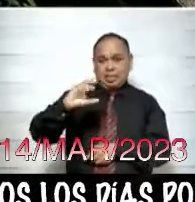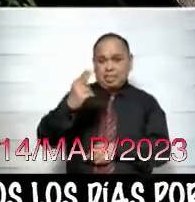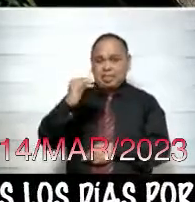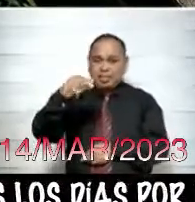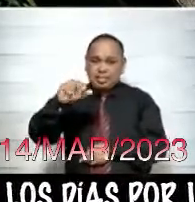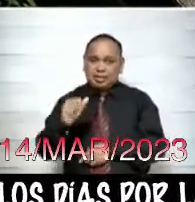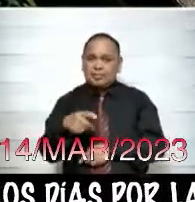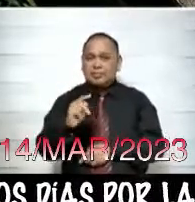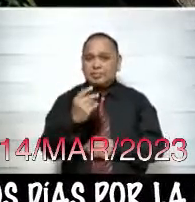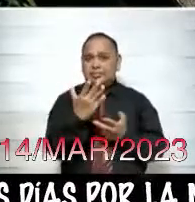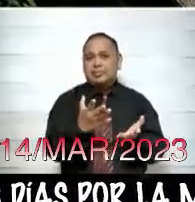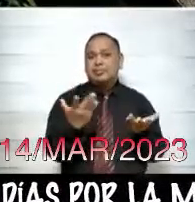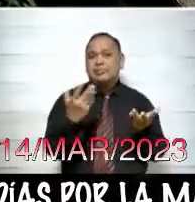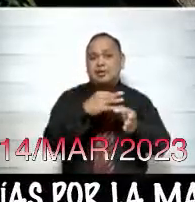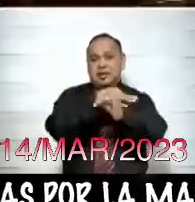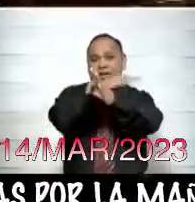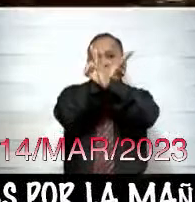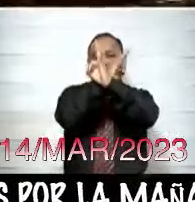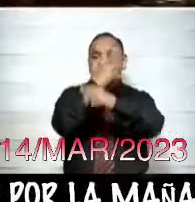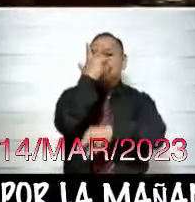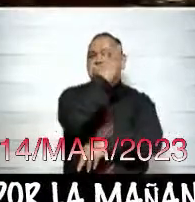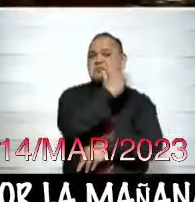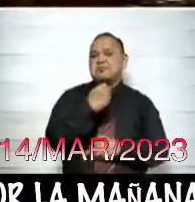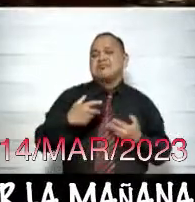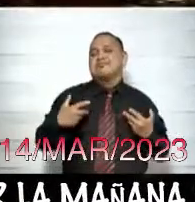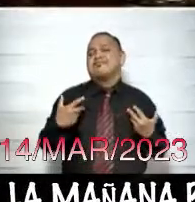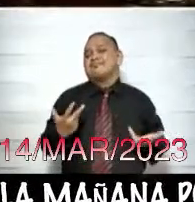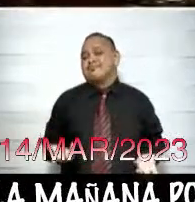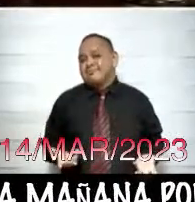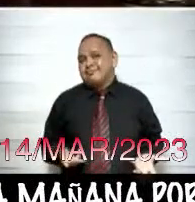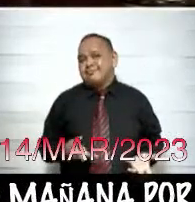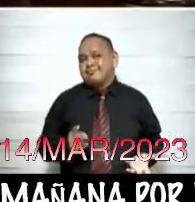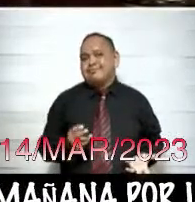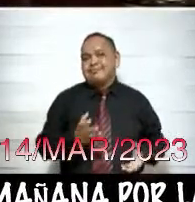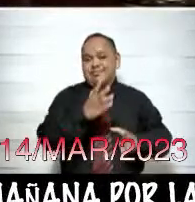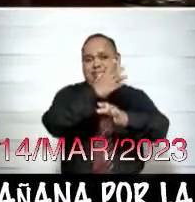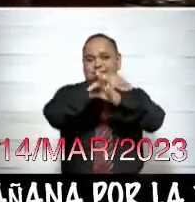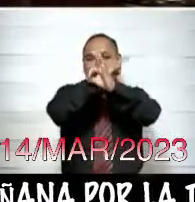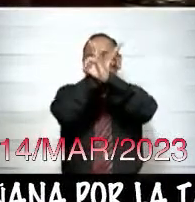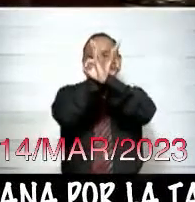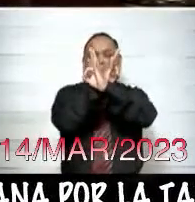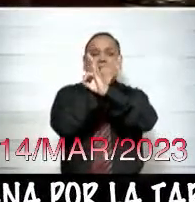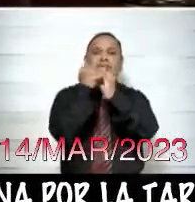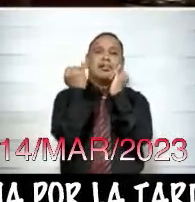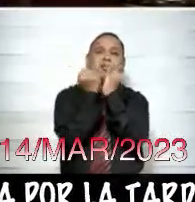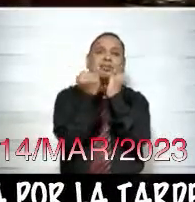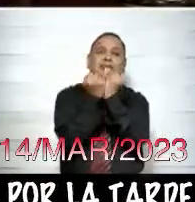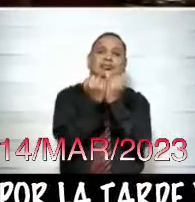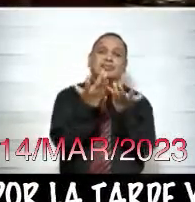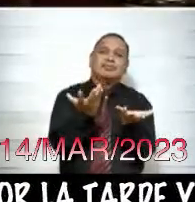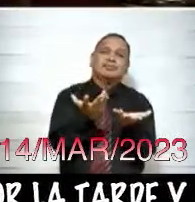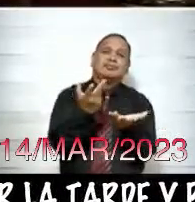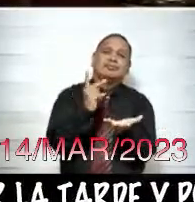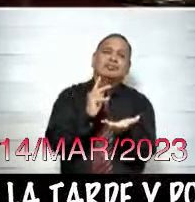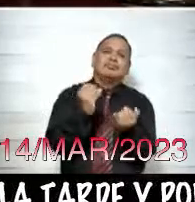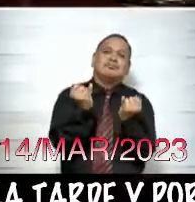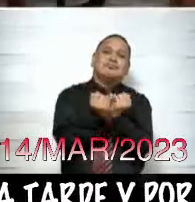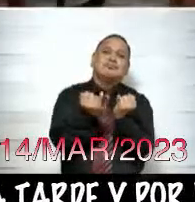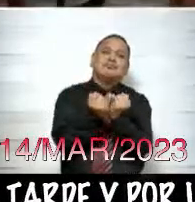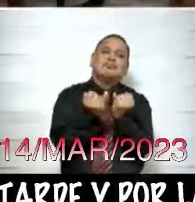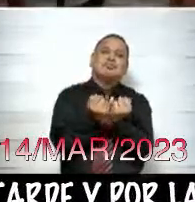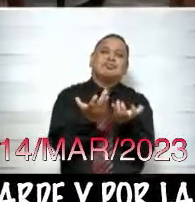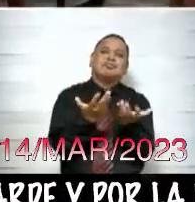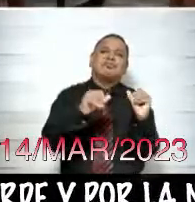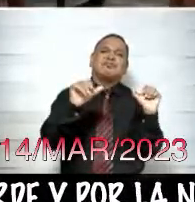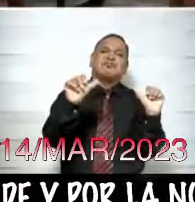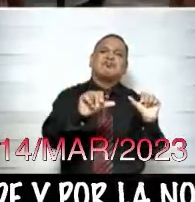y el carnaval está bonito. El carnaval estaba, eso es lo que cuenta el carnaval, mijito, porque tú no fuiste al carnaval, te dije que andaban de malosos, gobernador,